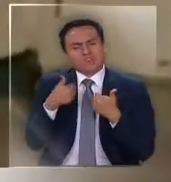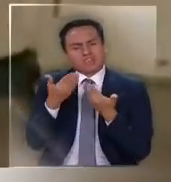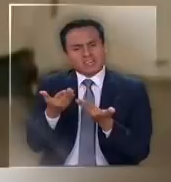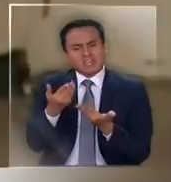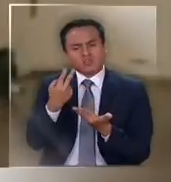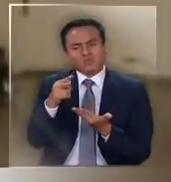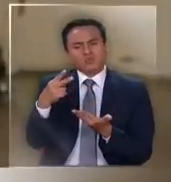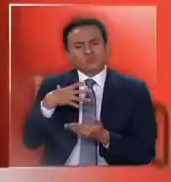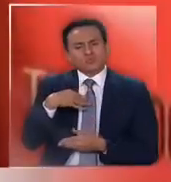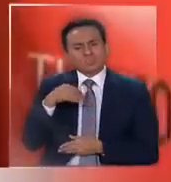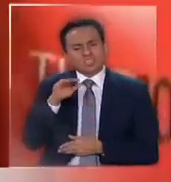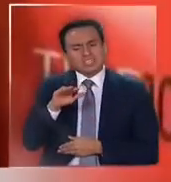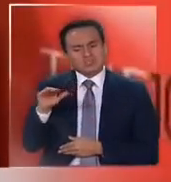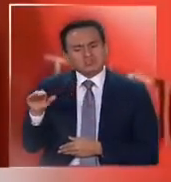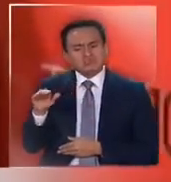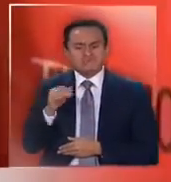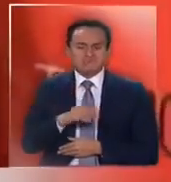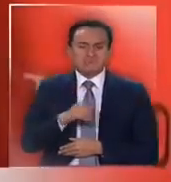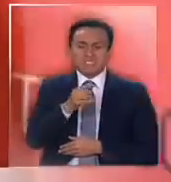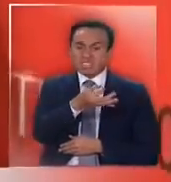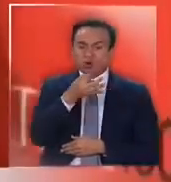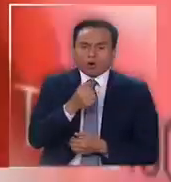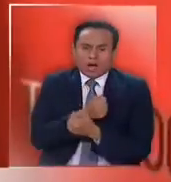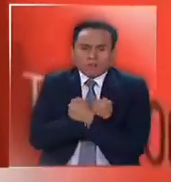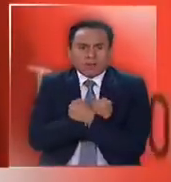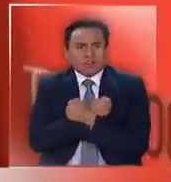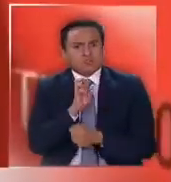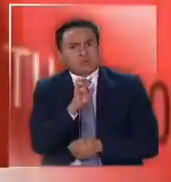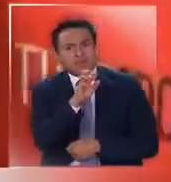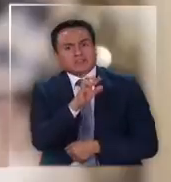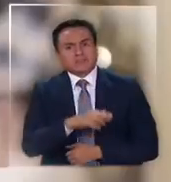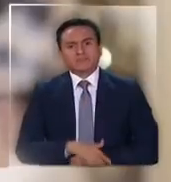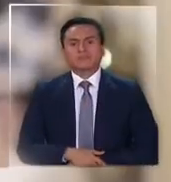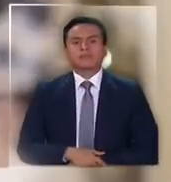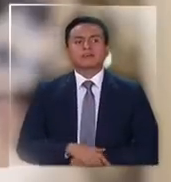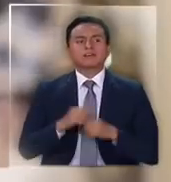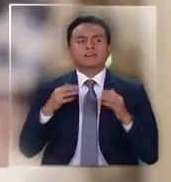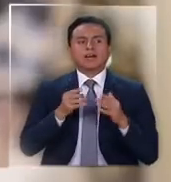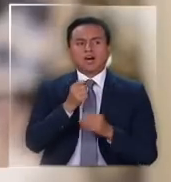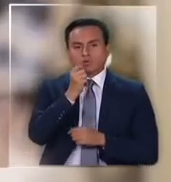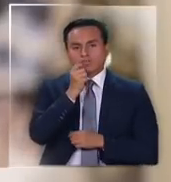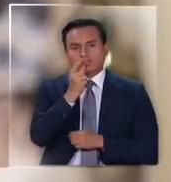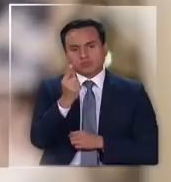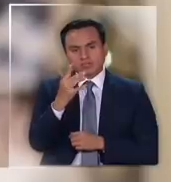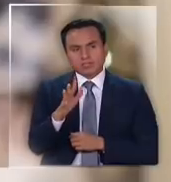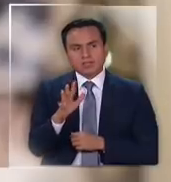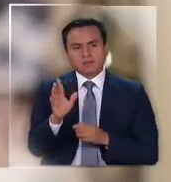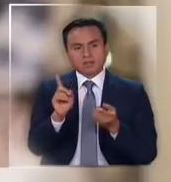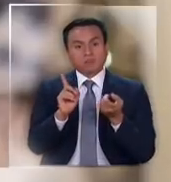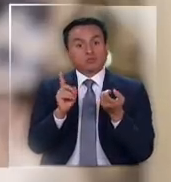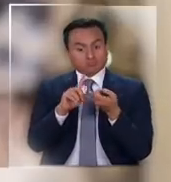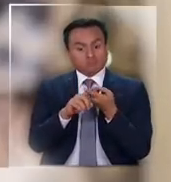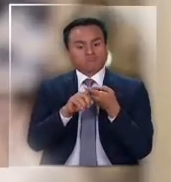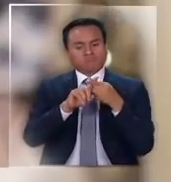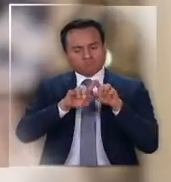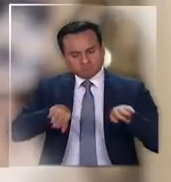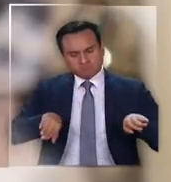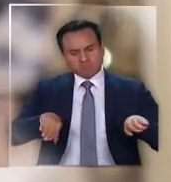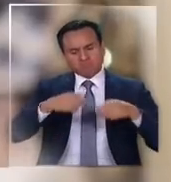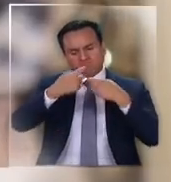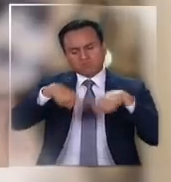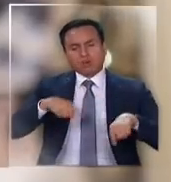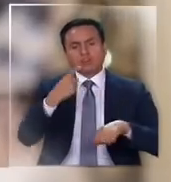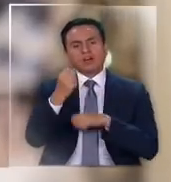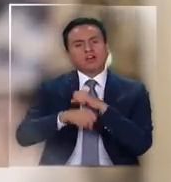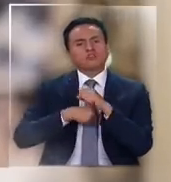a sus dos hijos, quienes dijo aman a su padre. Luego de las acusaciones, la pareja se divorció luego de 11